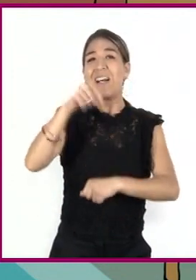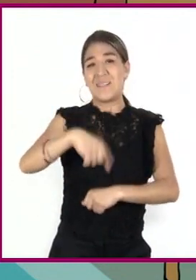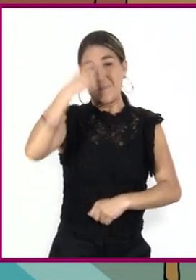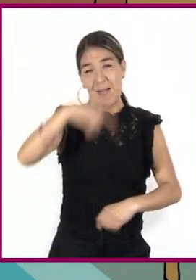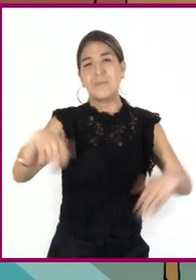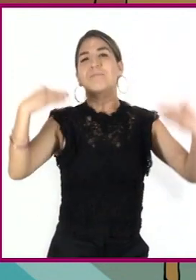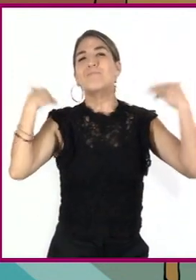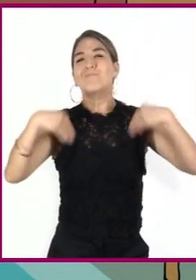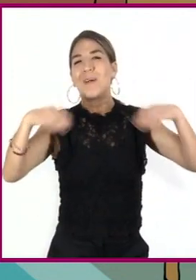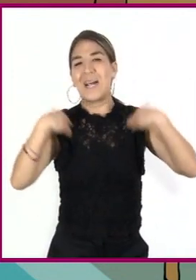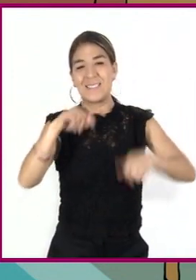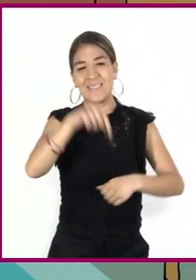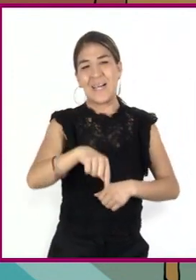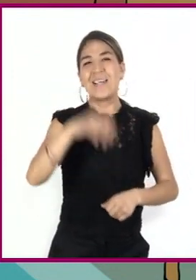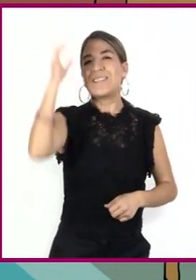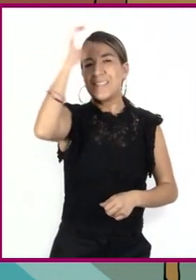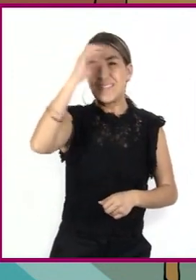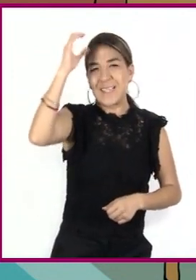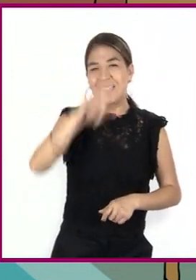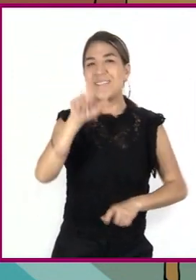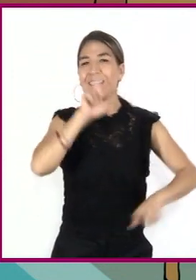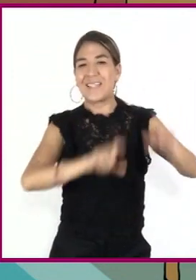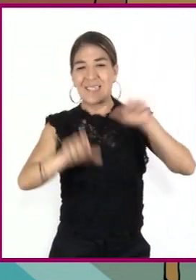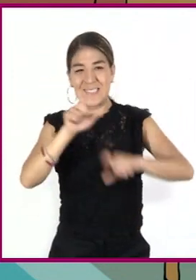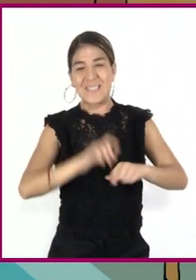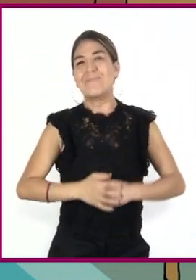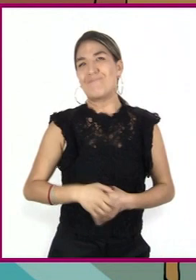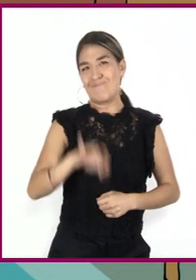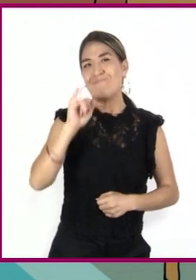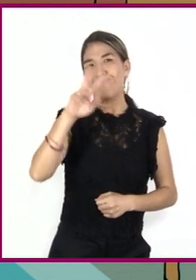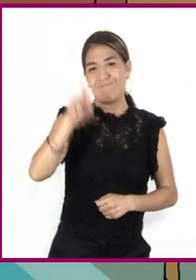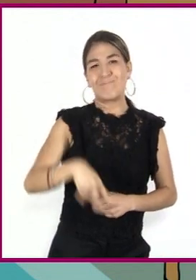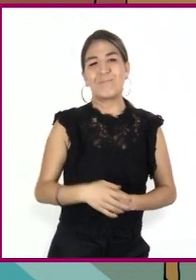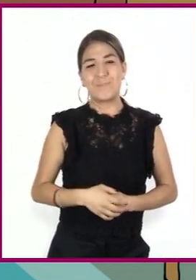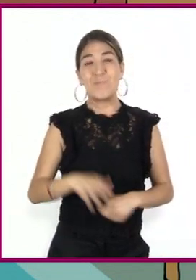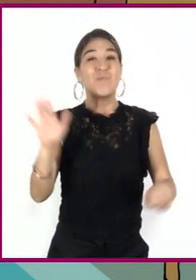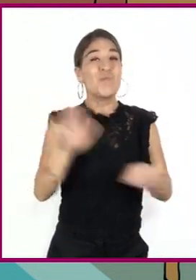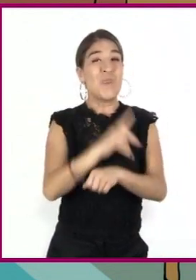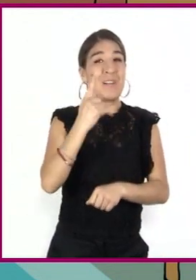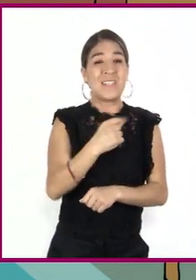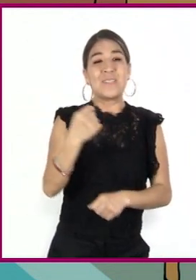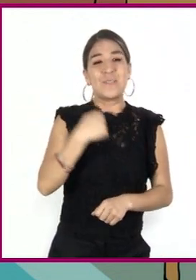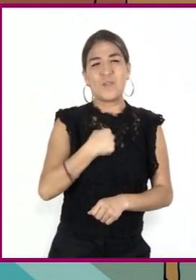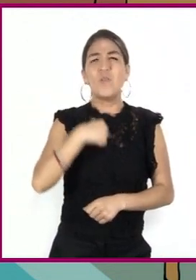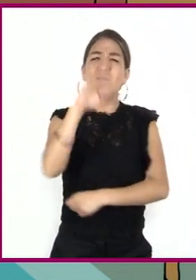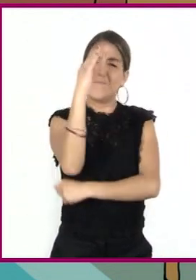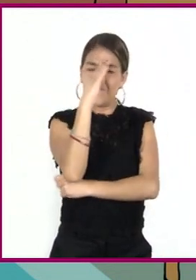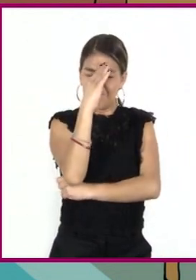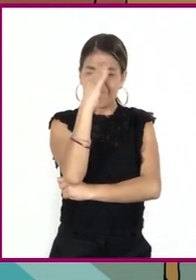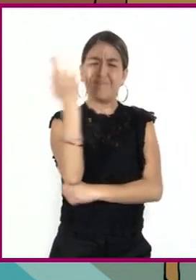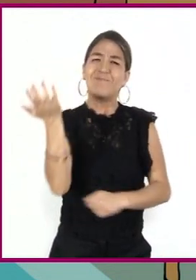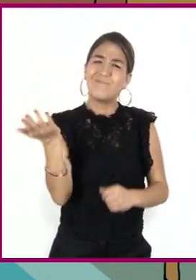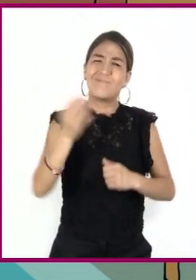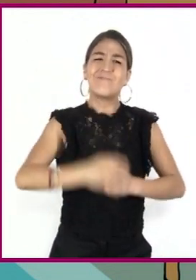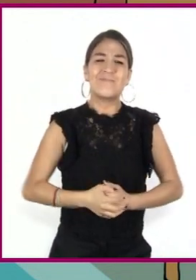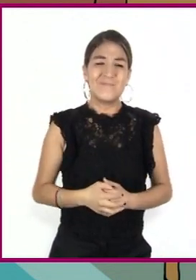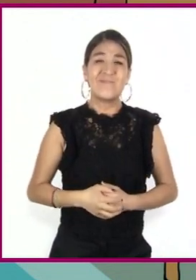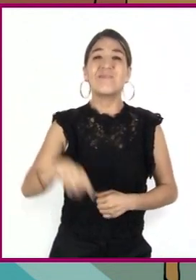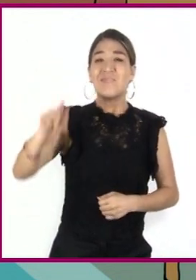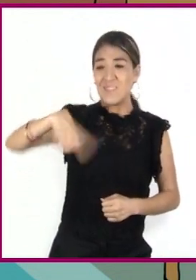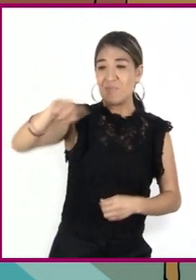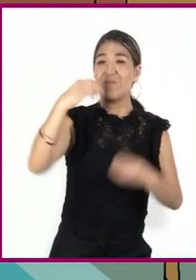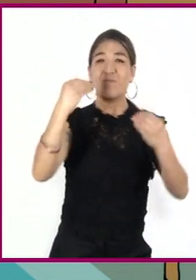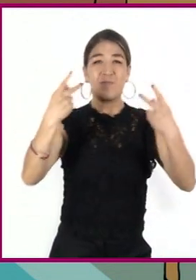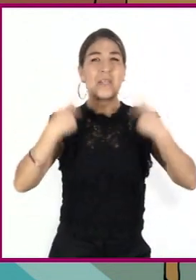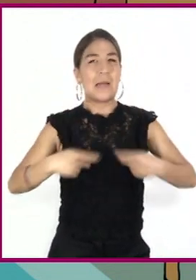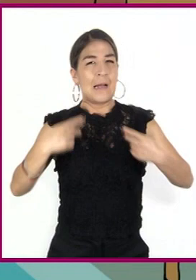la asignatura de Ciencias Químicas, ¿verdad? Porque andaba yo pensando, ¿no? Que pues, mucha gente tiene